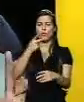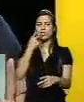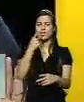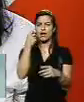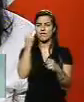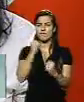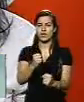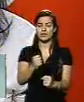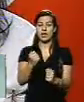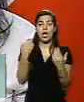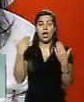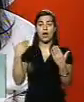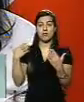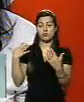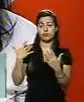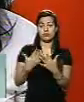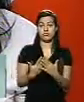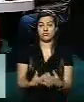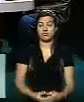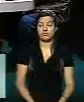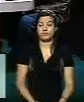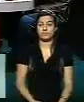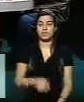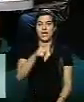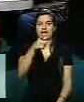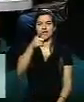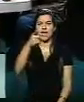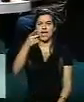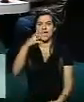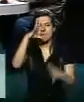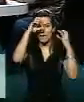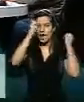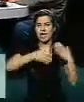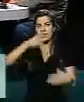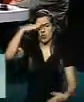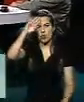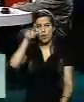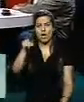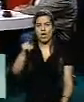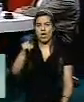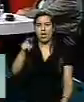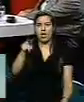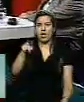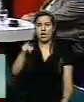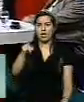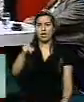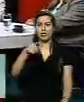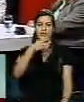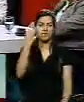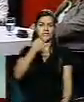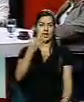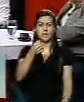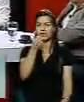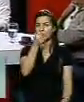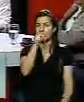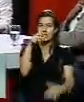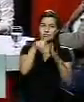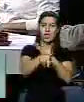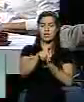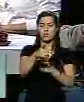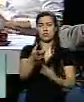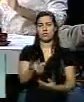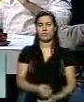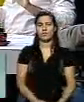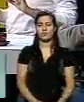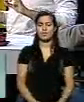vean lo que le está pasando y lo que le va a pasar a usted. Y allí en Cuba, en la embajada. Increíble, y el papel de los medios. Pero nosotros vamos a ver las